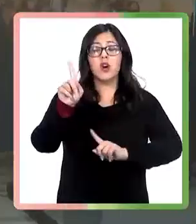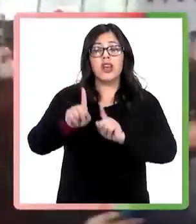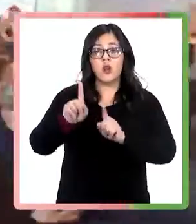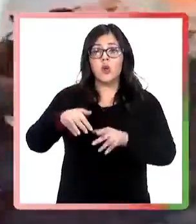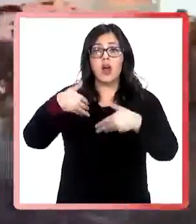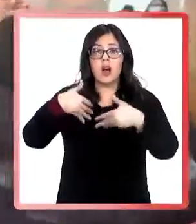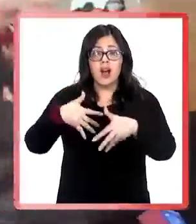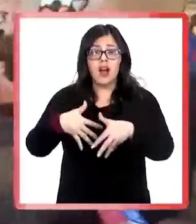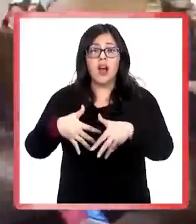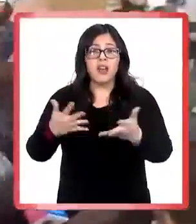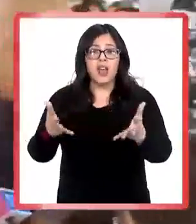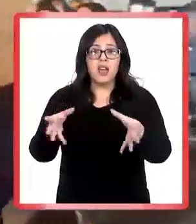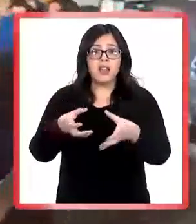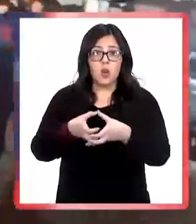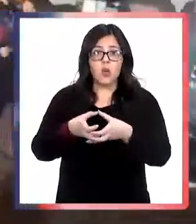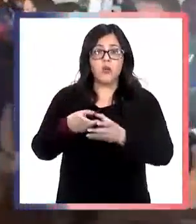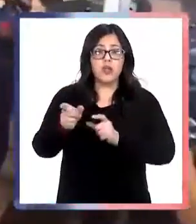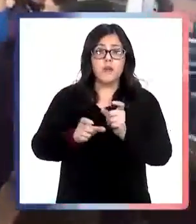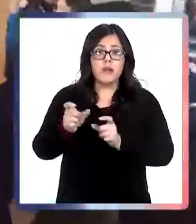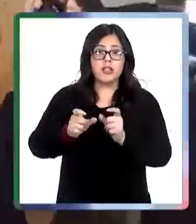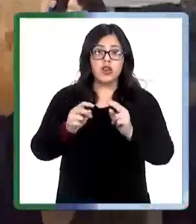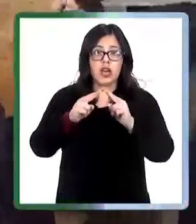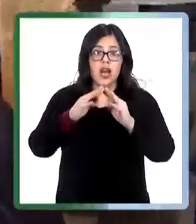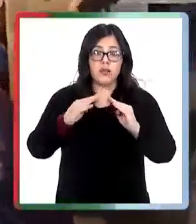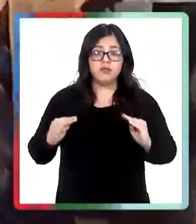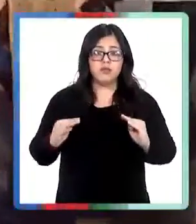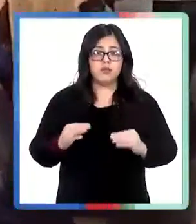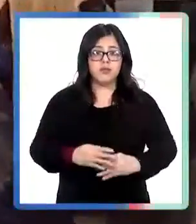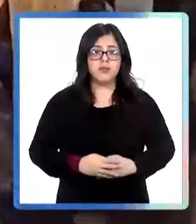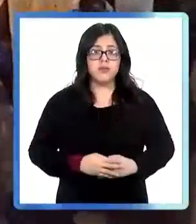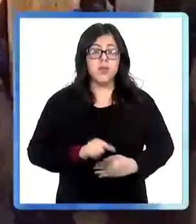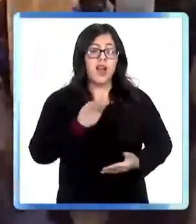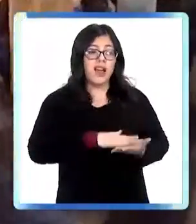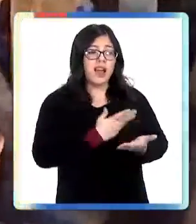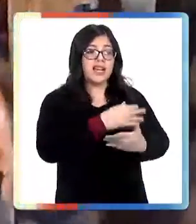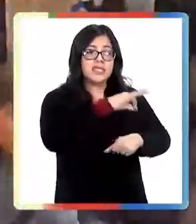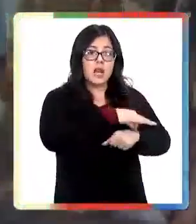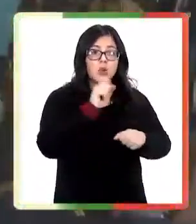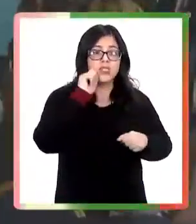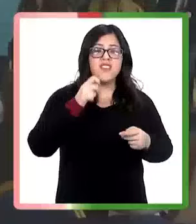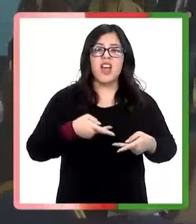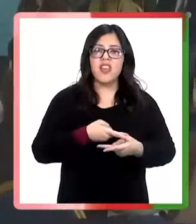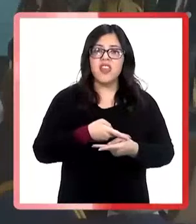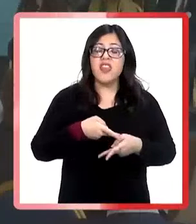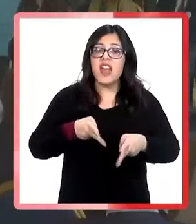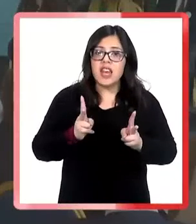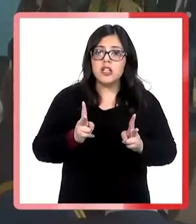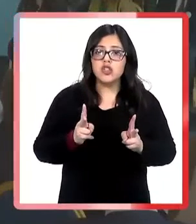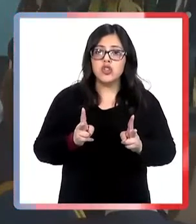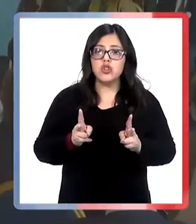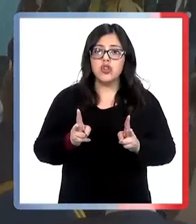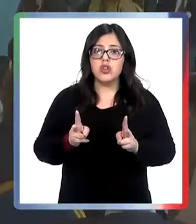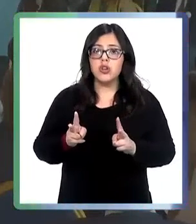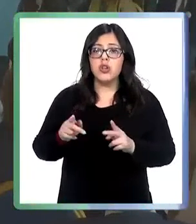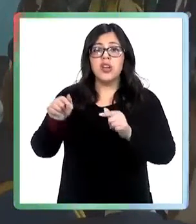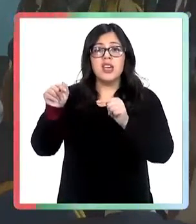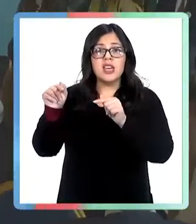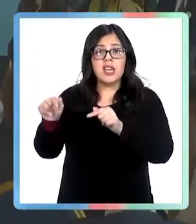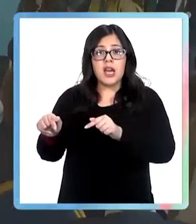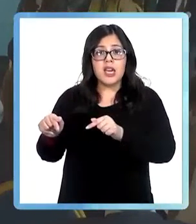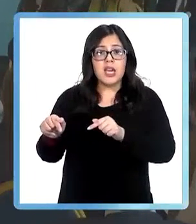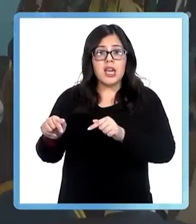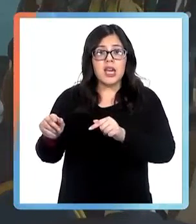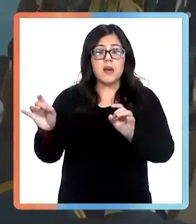capital, con algunas manifestaciones de un comité habitacional. La salud tiene que ser un derecho en